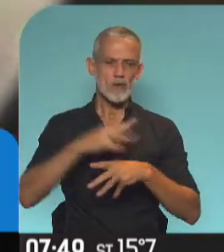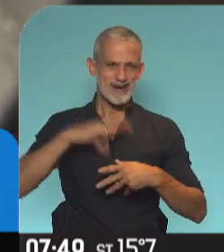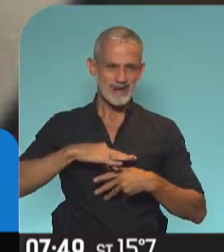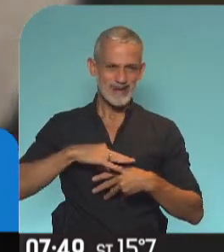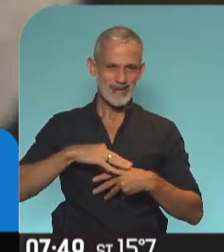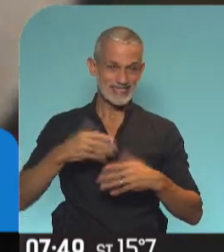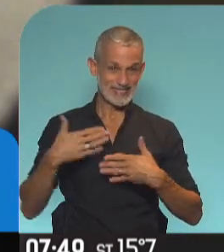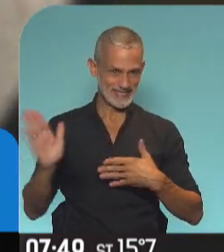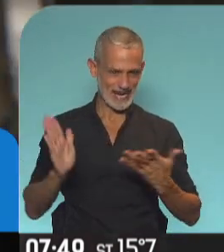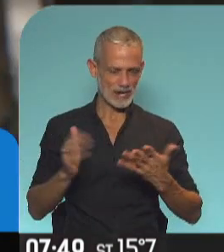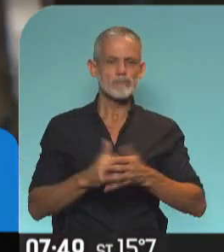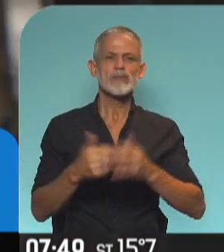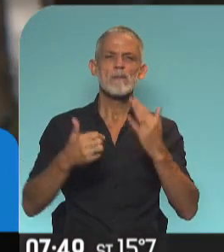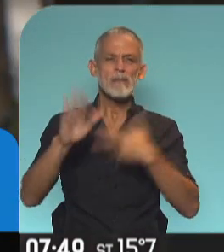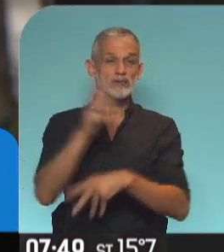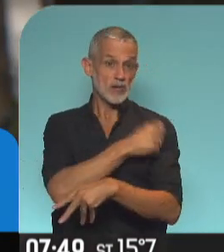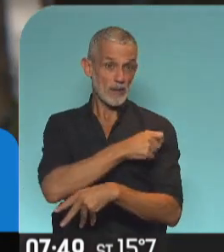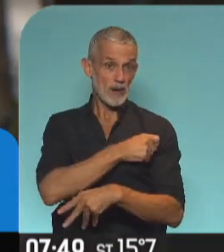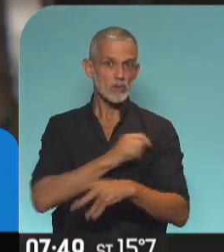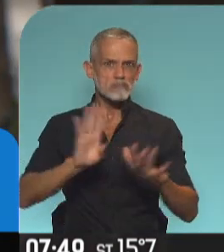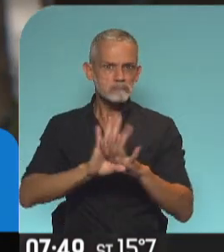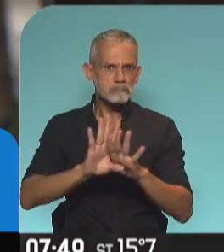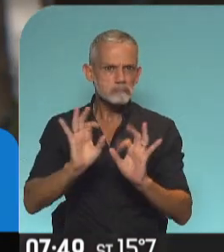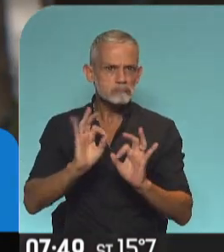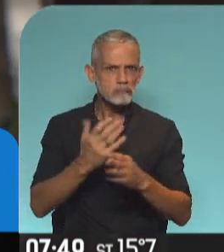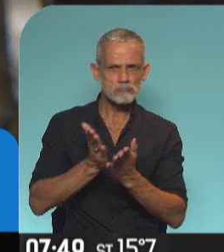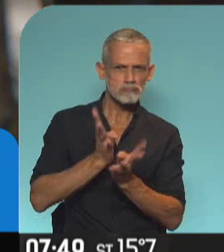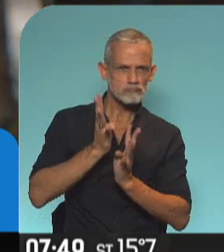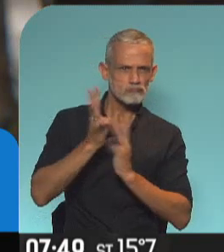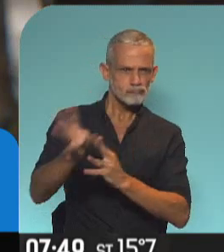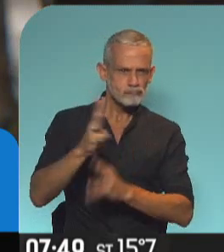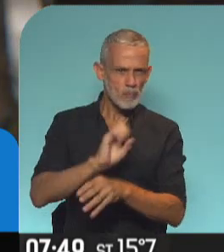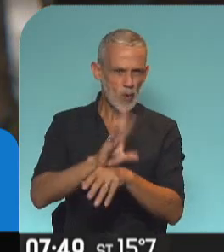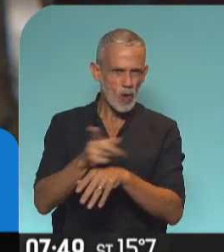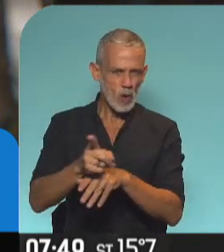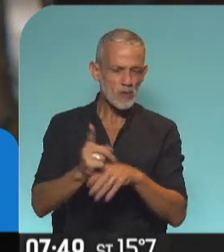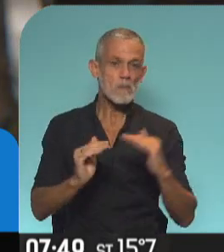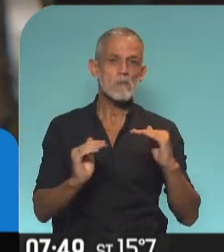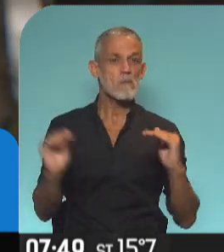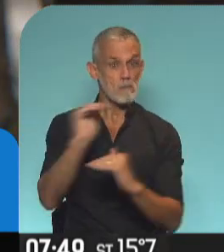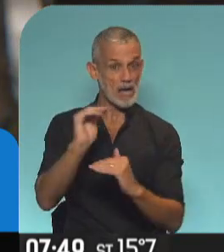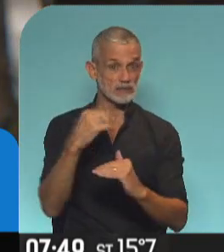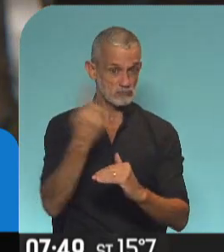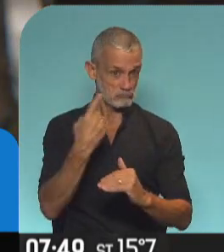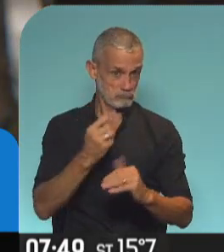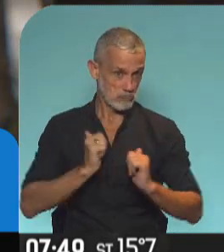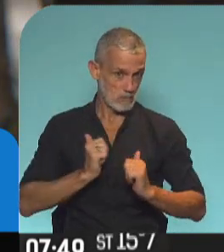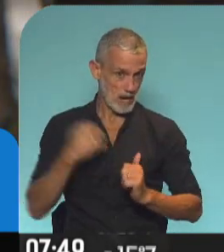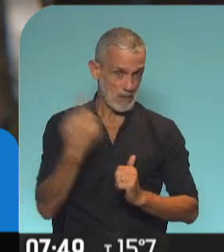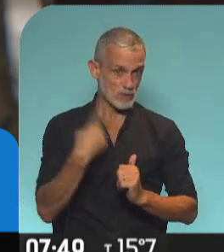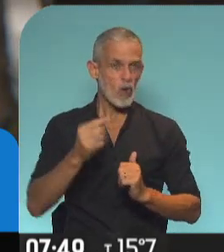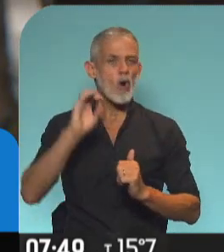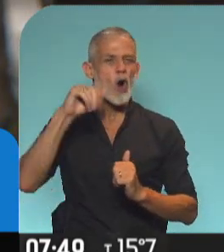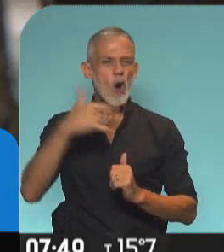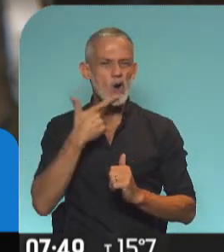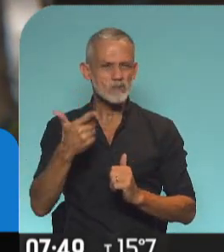cuerpo. La mayoría de las vacunas han mostrado una eficacia bastante más alta de lo que se esperaba o de lo que por lo menos la